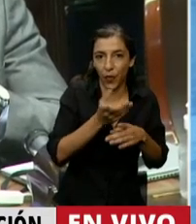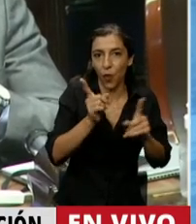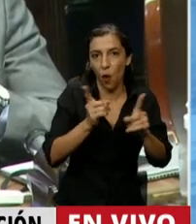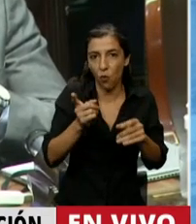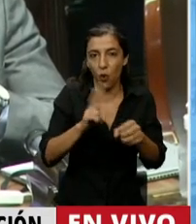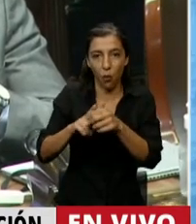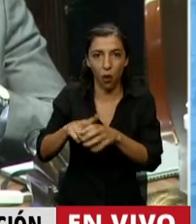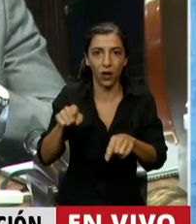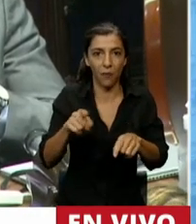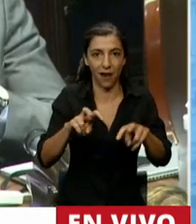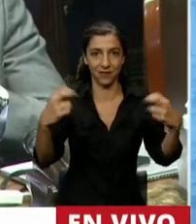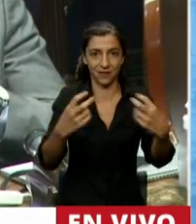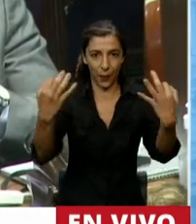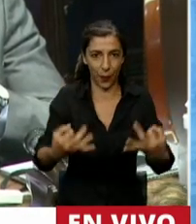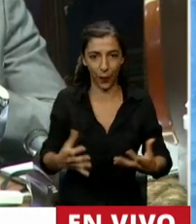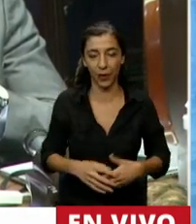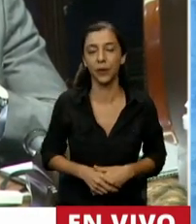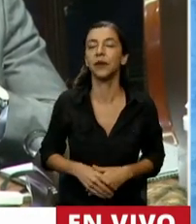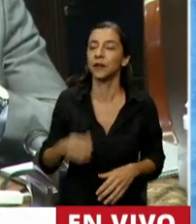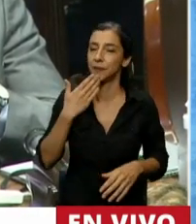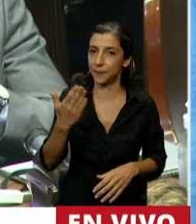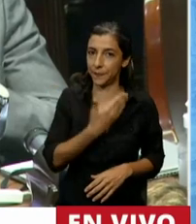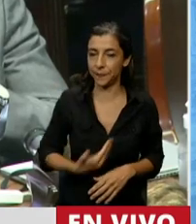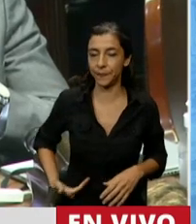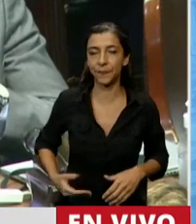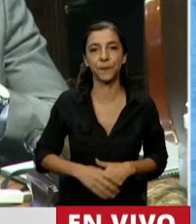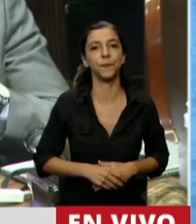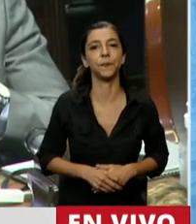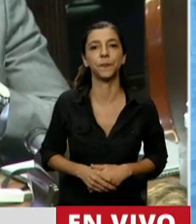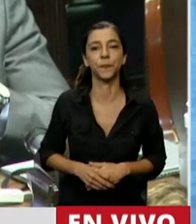Siga, diputado. Gracias, señor presidente. Mire,